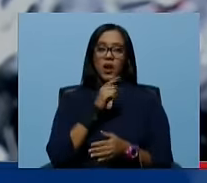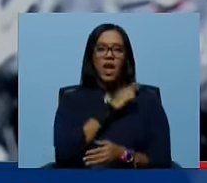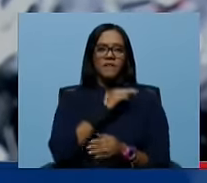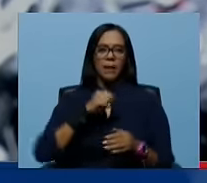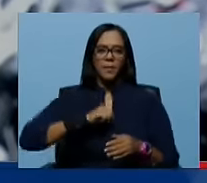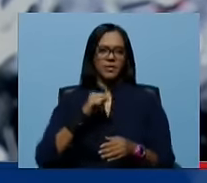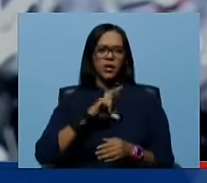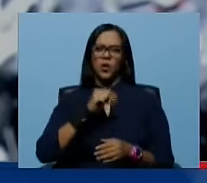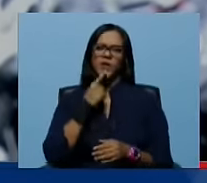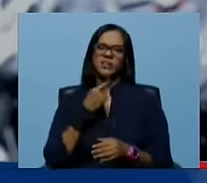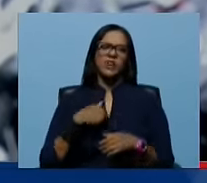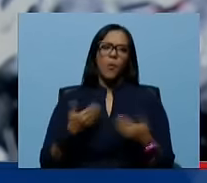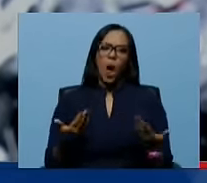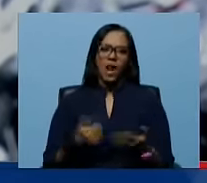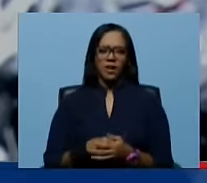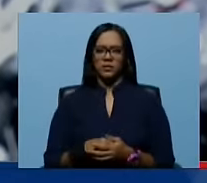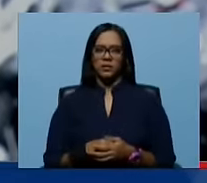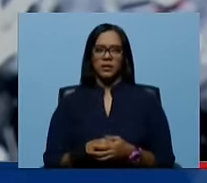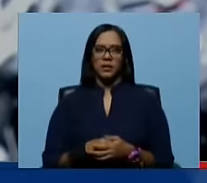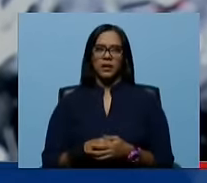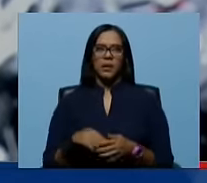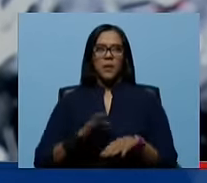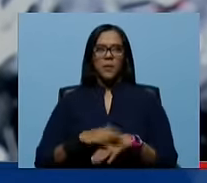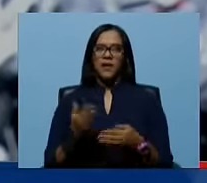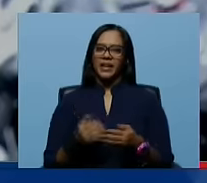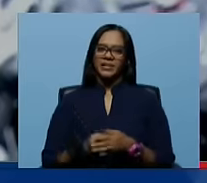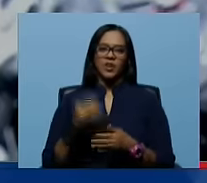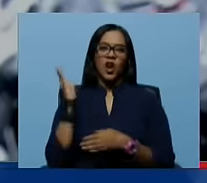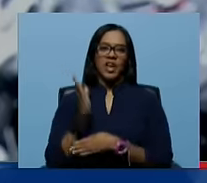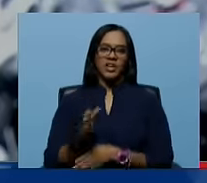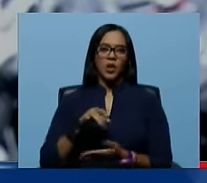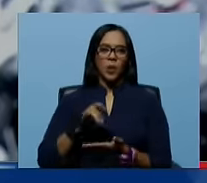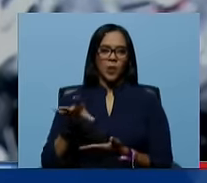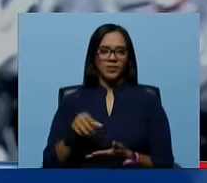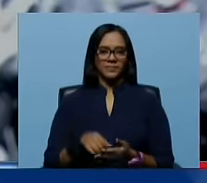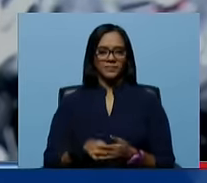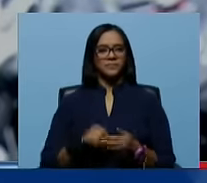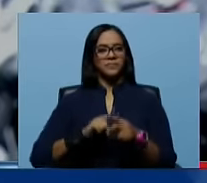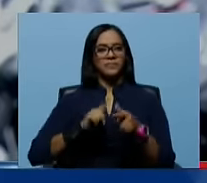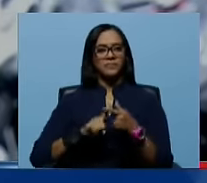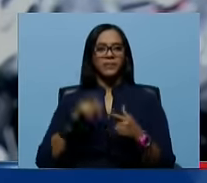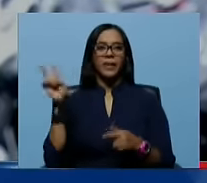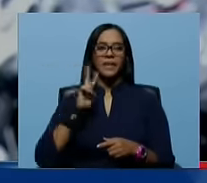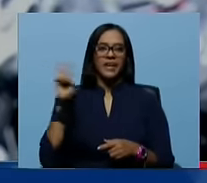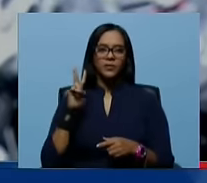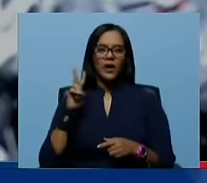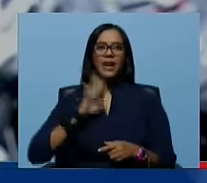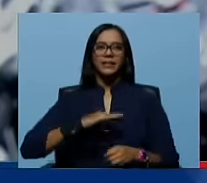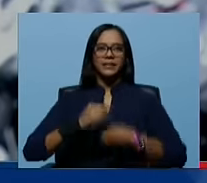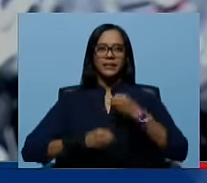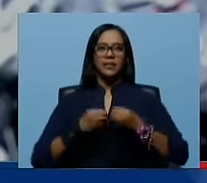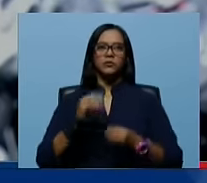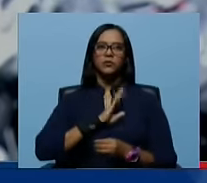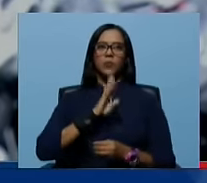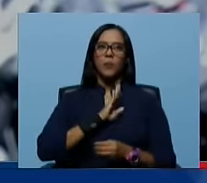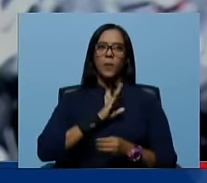a decir cuáles, porque si no los sancionan y los votan. Así que Venezuela está escribiendo su propia historia.